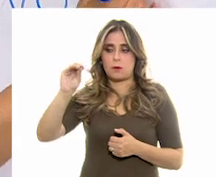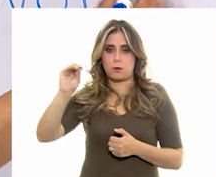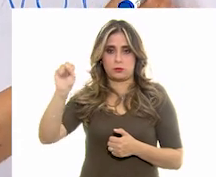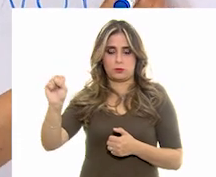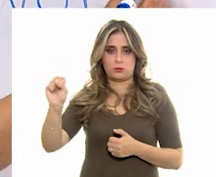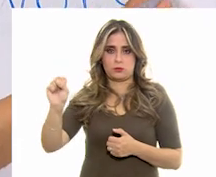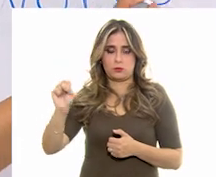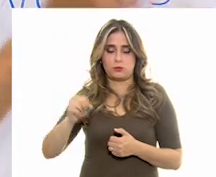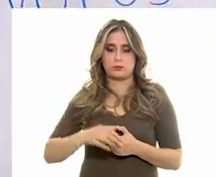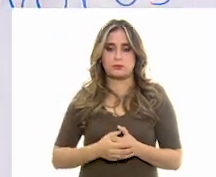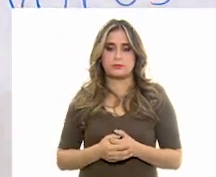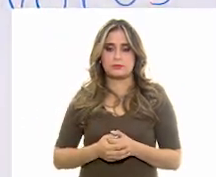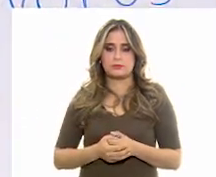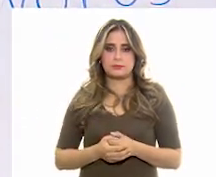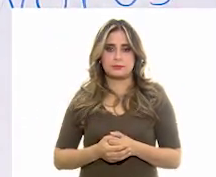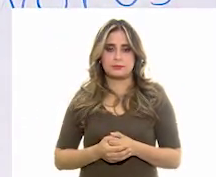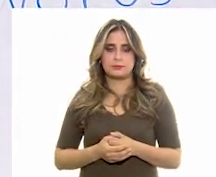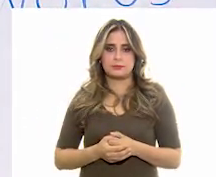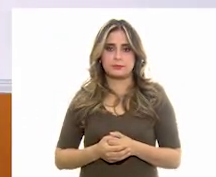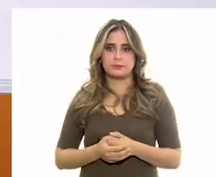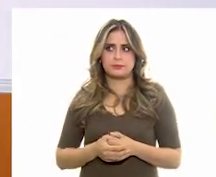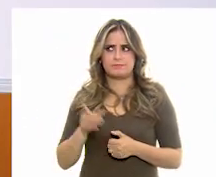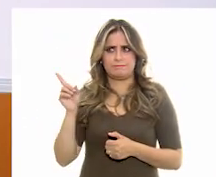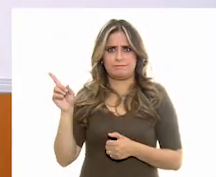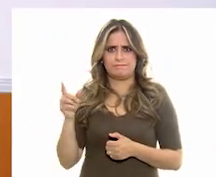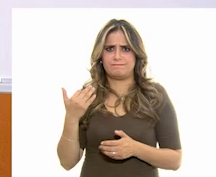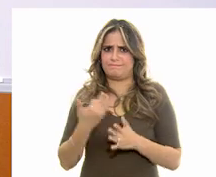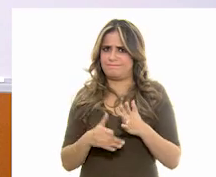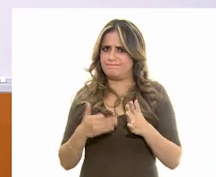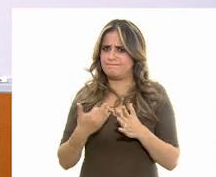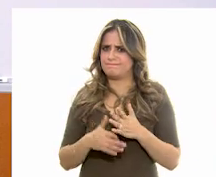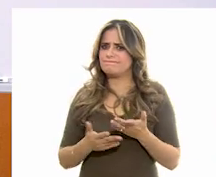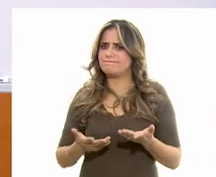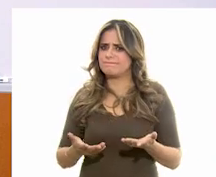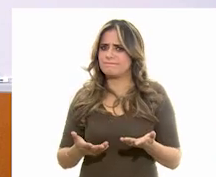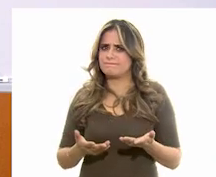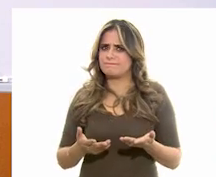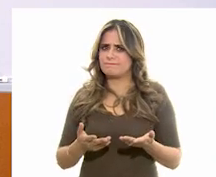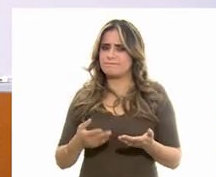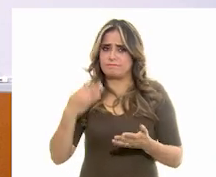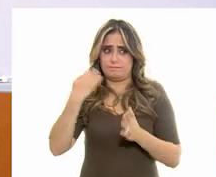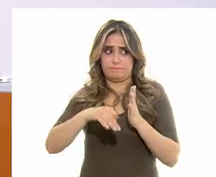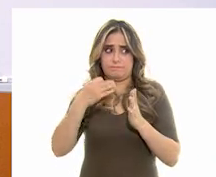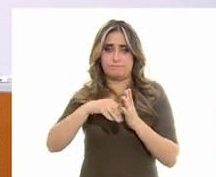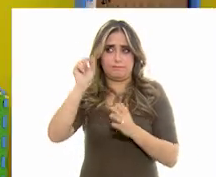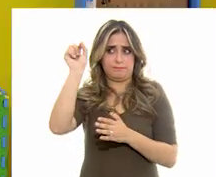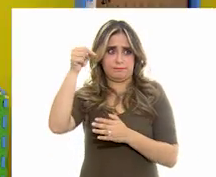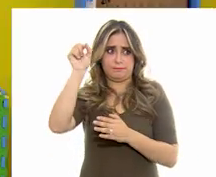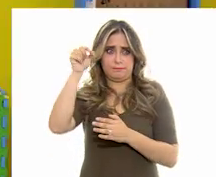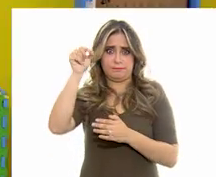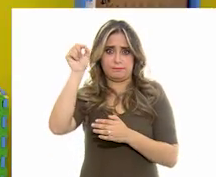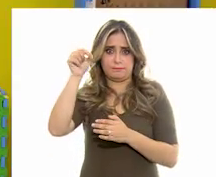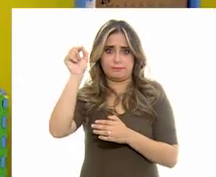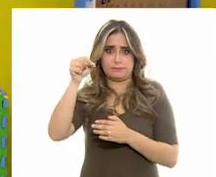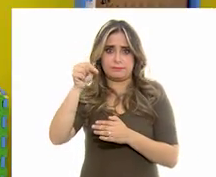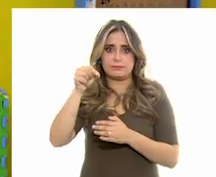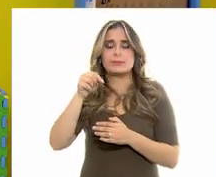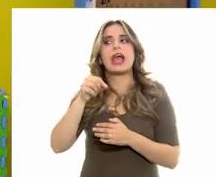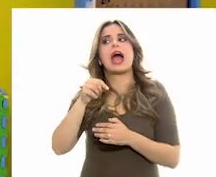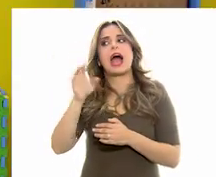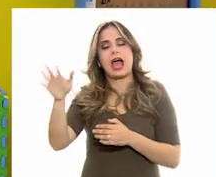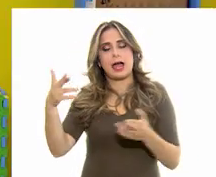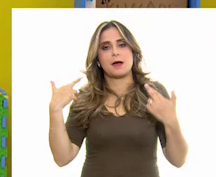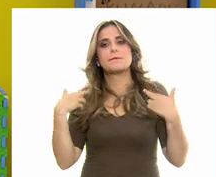Boros. Ajá. ¿Qué nos faltaría ahí? Nada más la tilde. La tilde. Ah, muy bien,